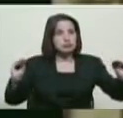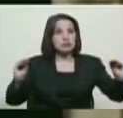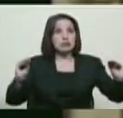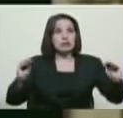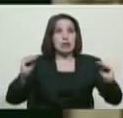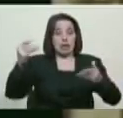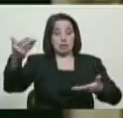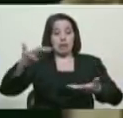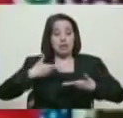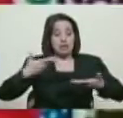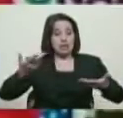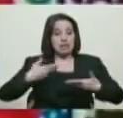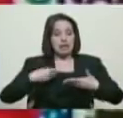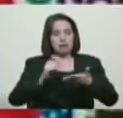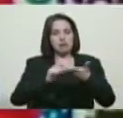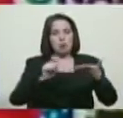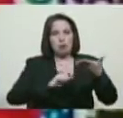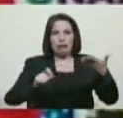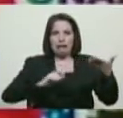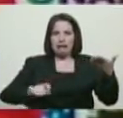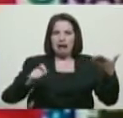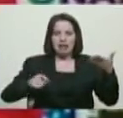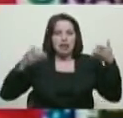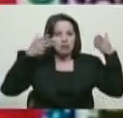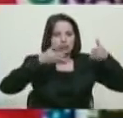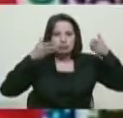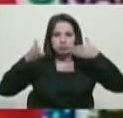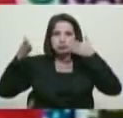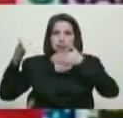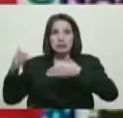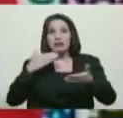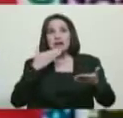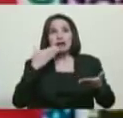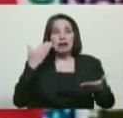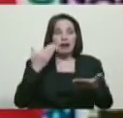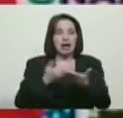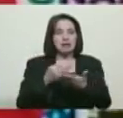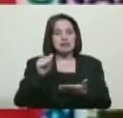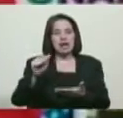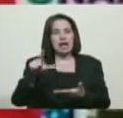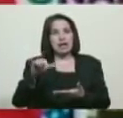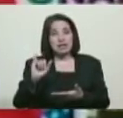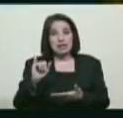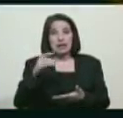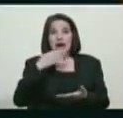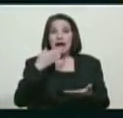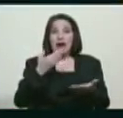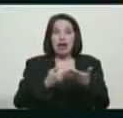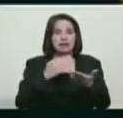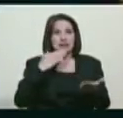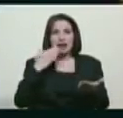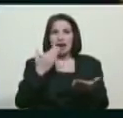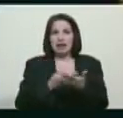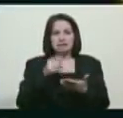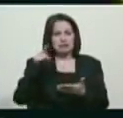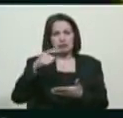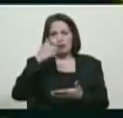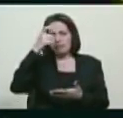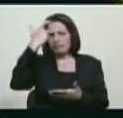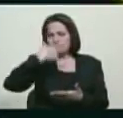cartas permanentemente con tus consejos. Gracias, Alí. Gracias, Alí. Eres un grande,